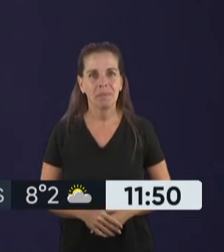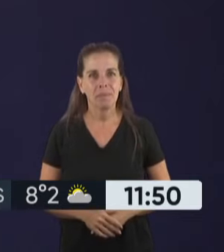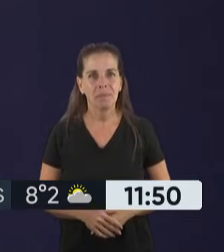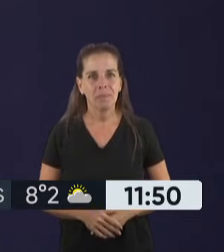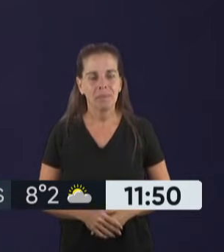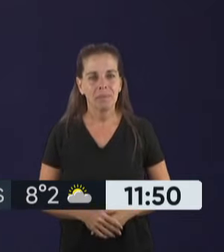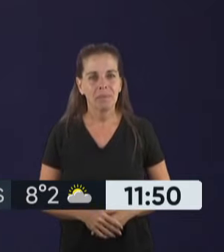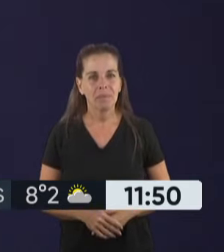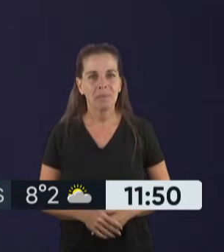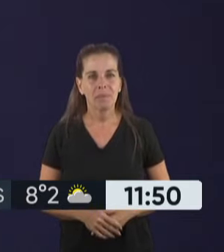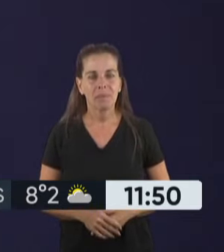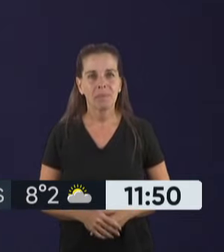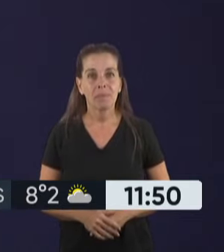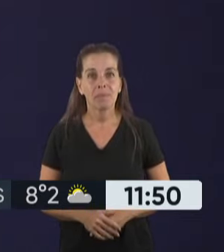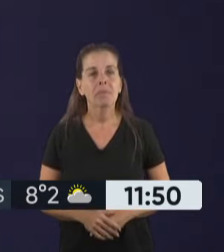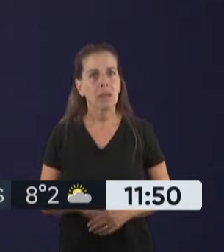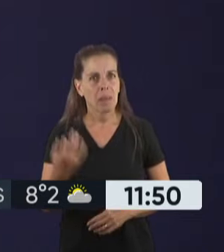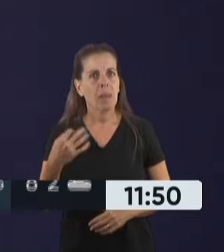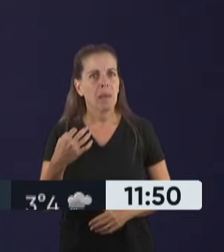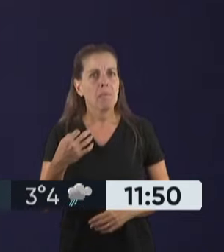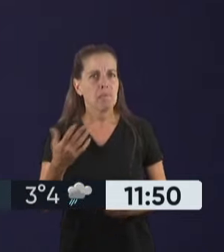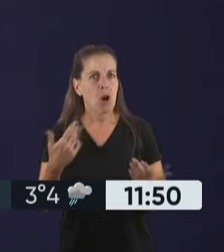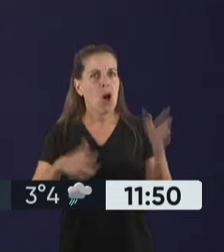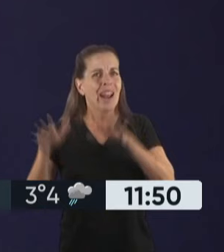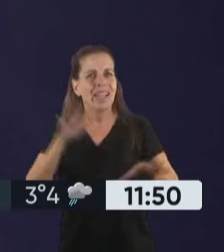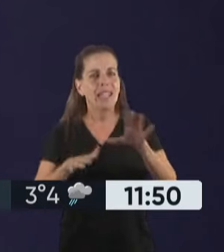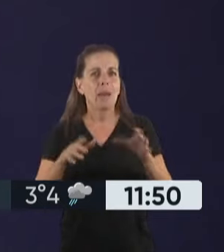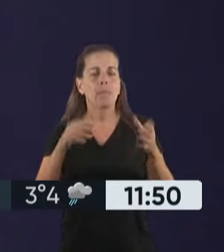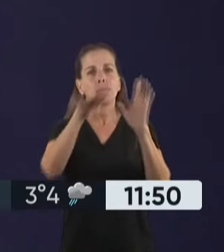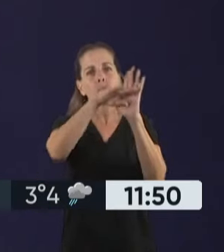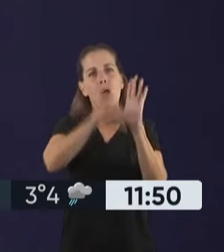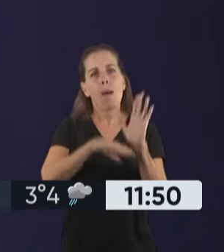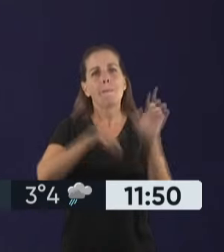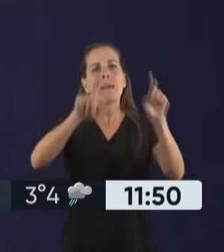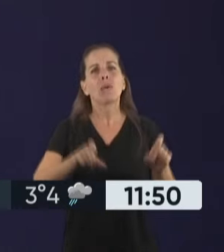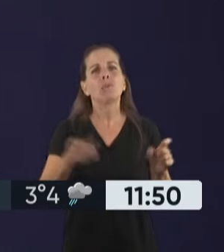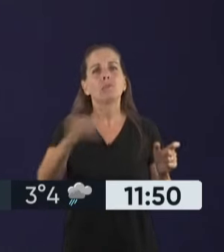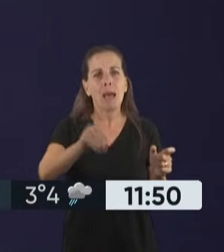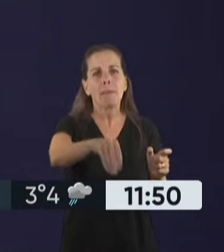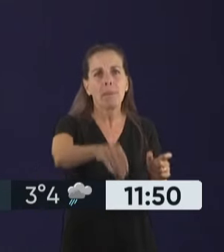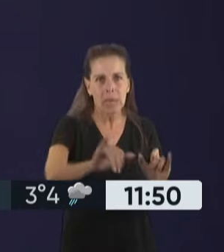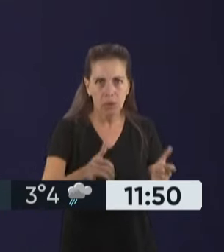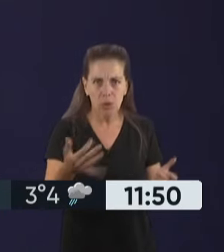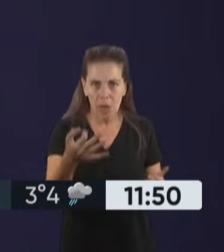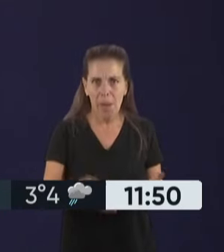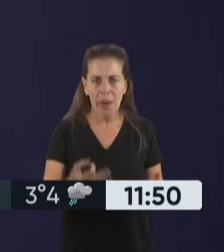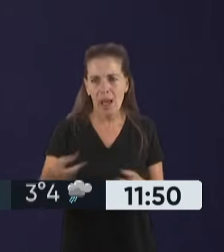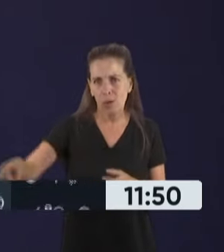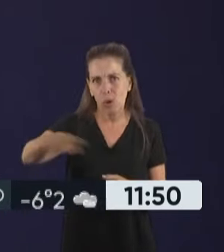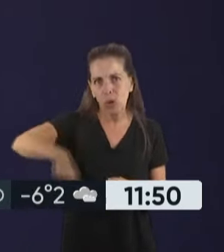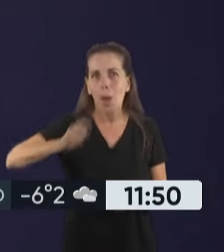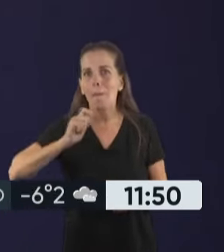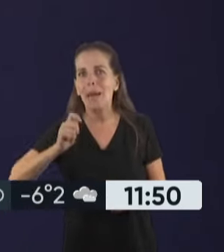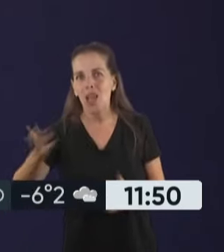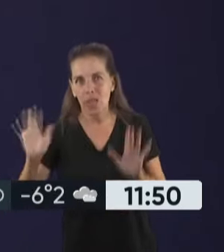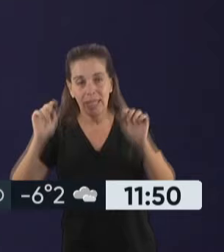que quedó sexta No me digas tengo que hacer más preguntas con ustedes es cierto es cierto No no es verdad es verdad